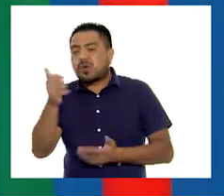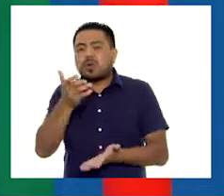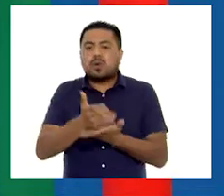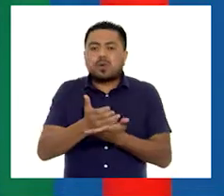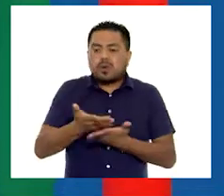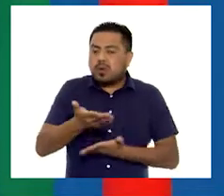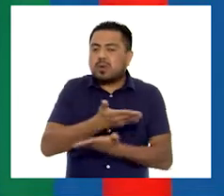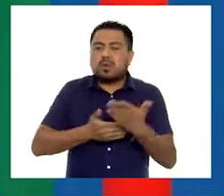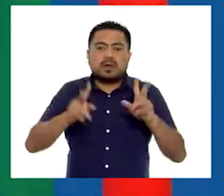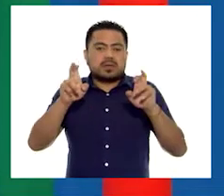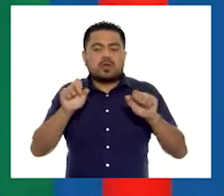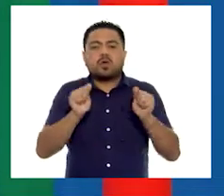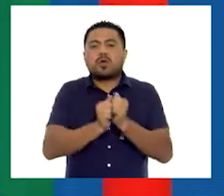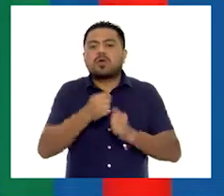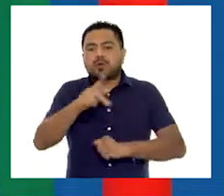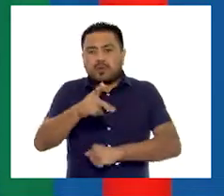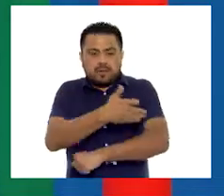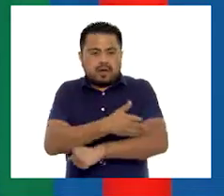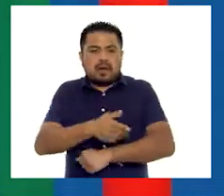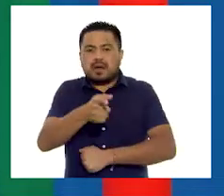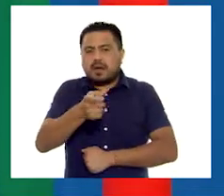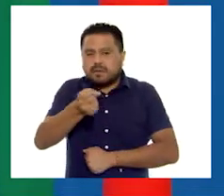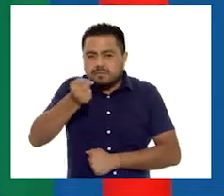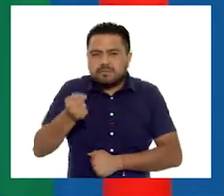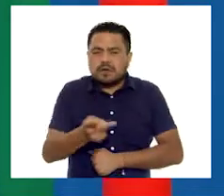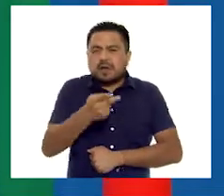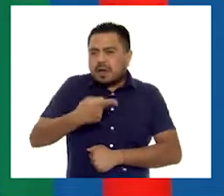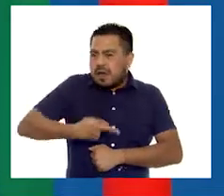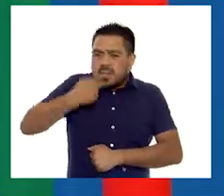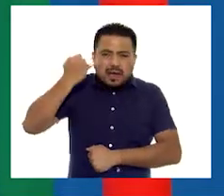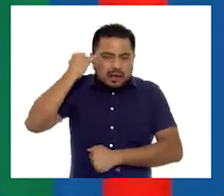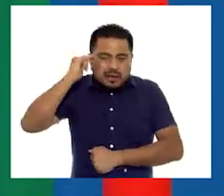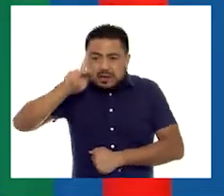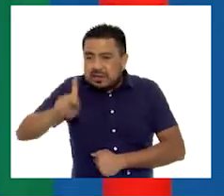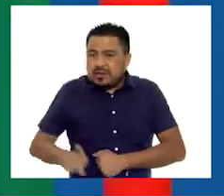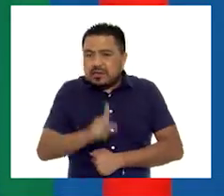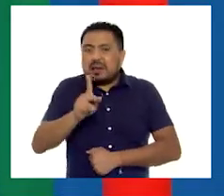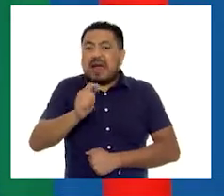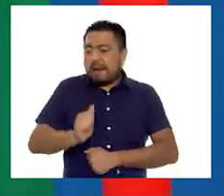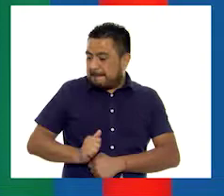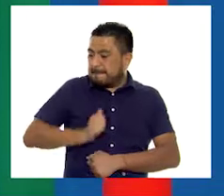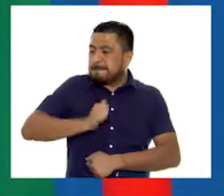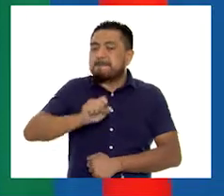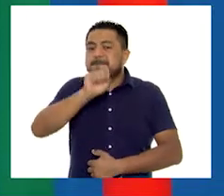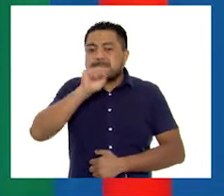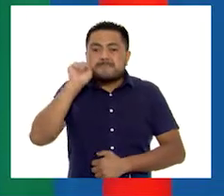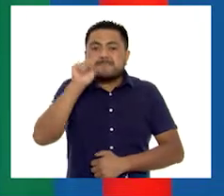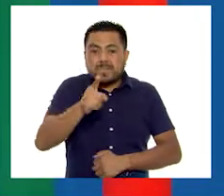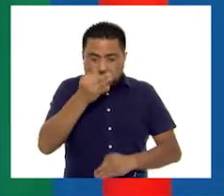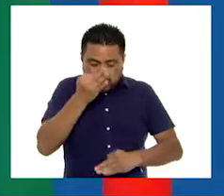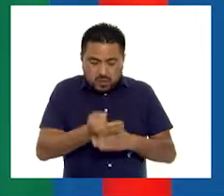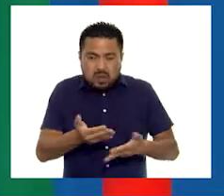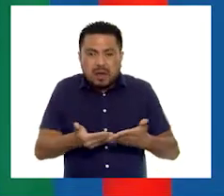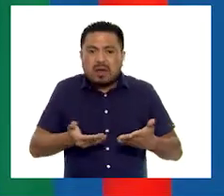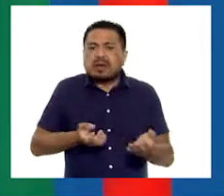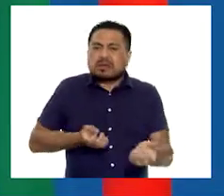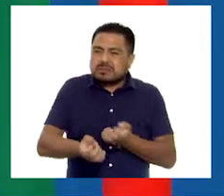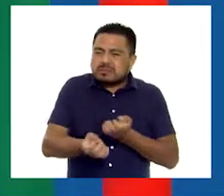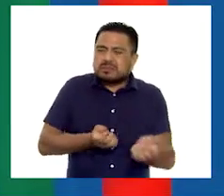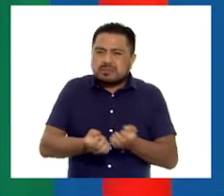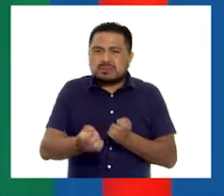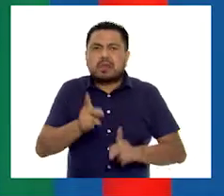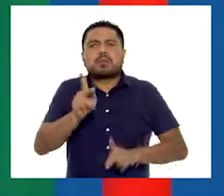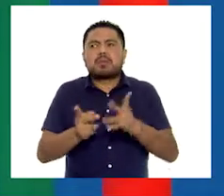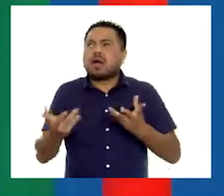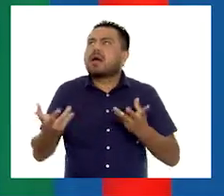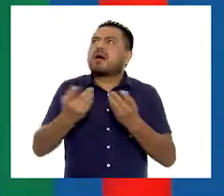comenta el tema de hoy con tu familia. Si tienes la fortuna de hablar una lengua indígena, aprovecha también este momento para practicarla y